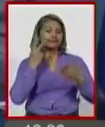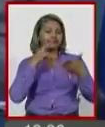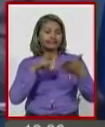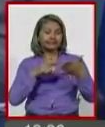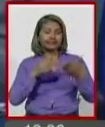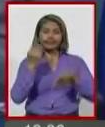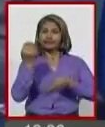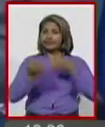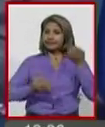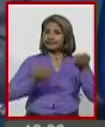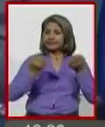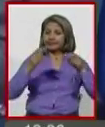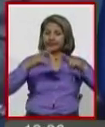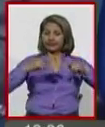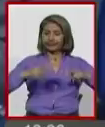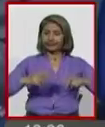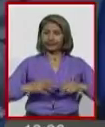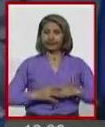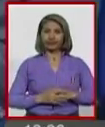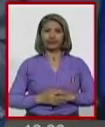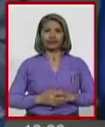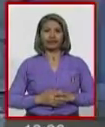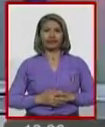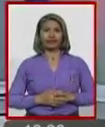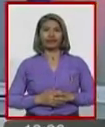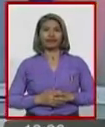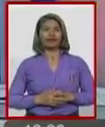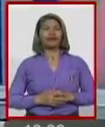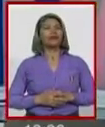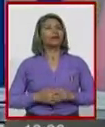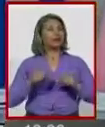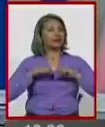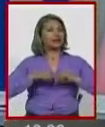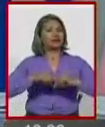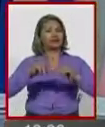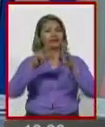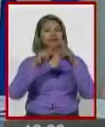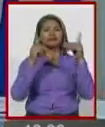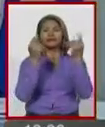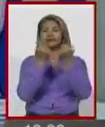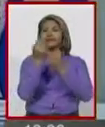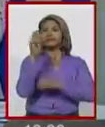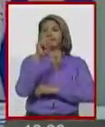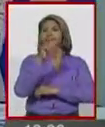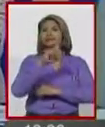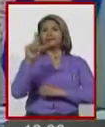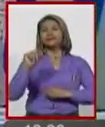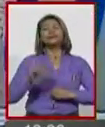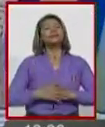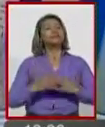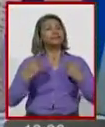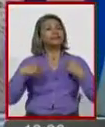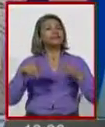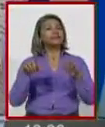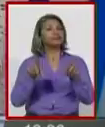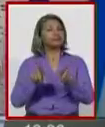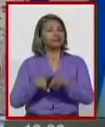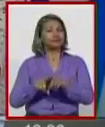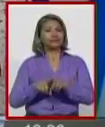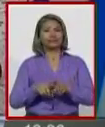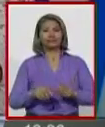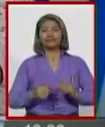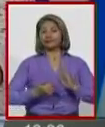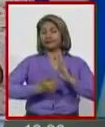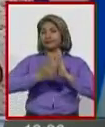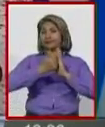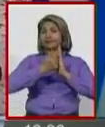observar, evaluar, analizar. Y continuamos en el departamento de La Paz y nos vamos exactamente